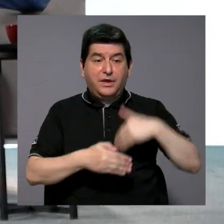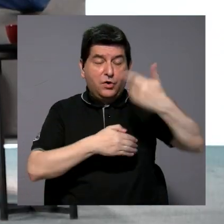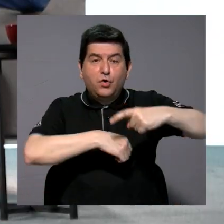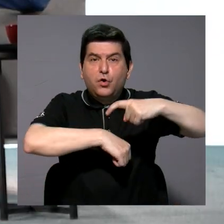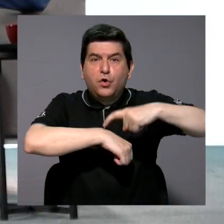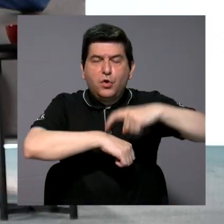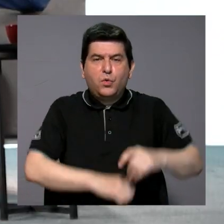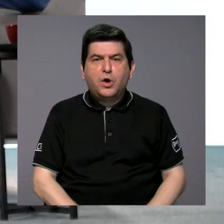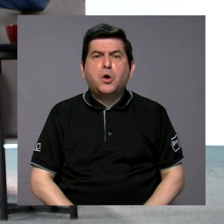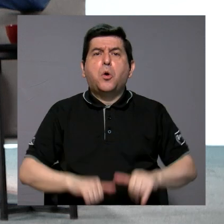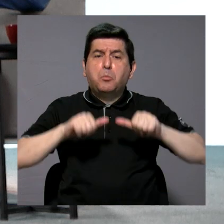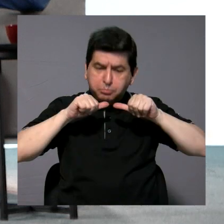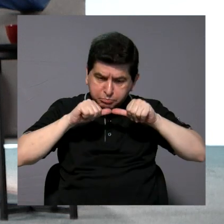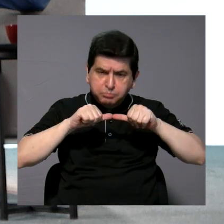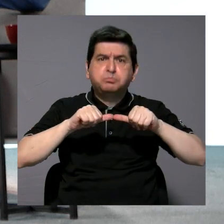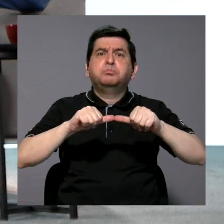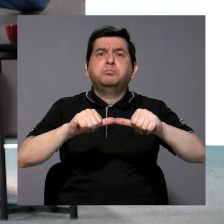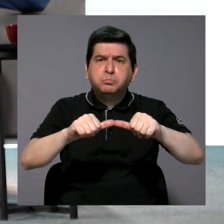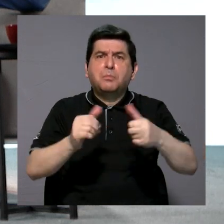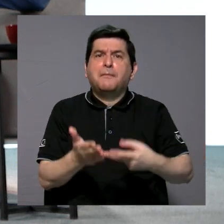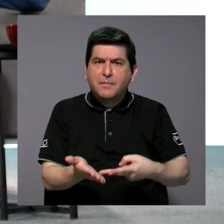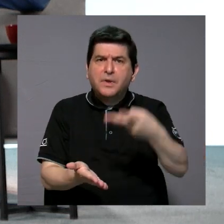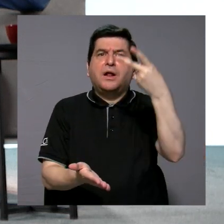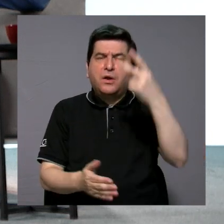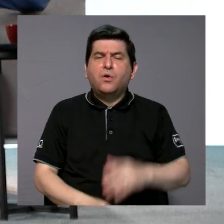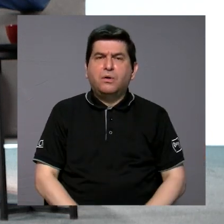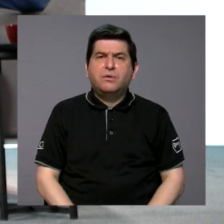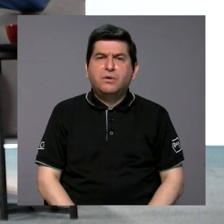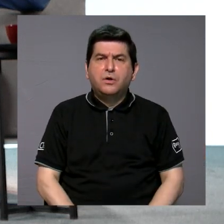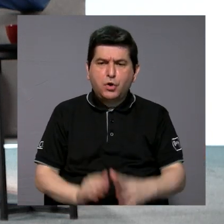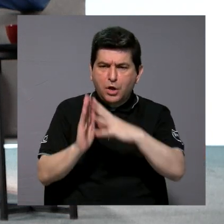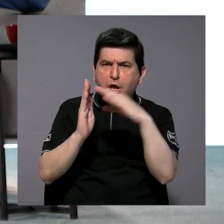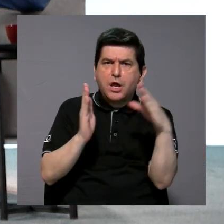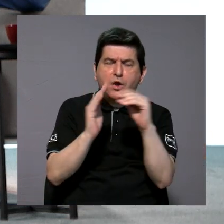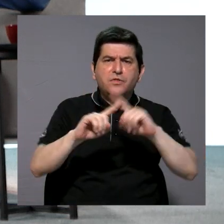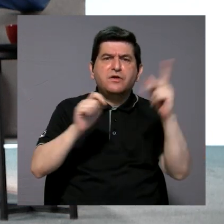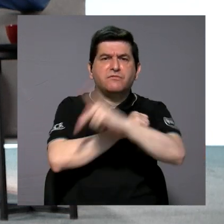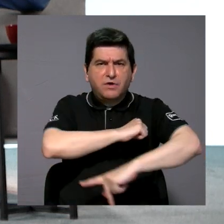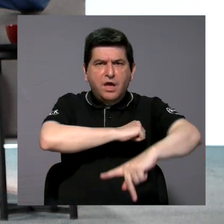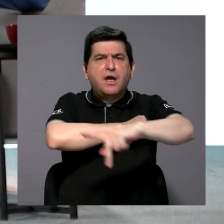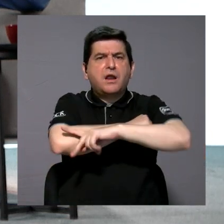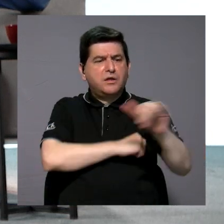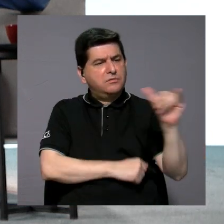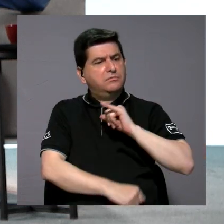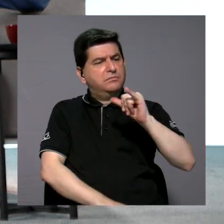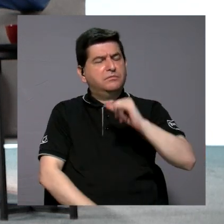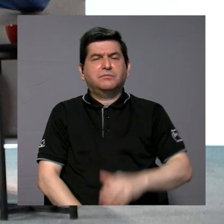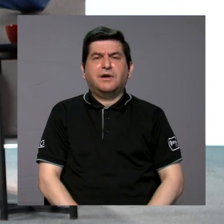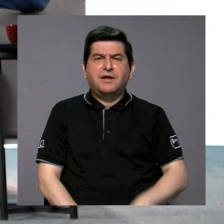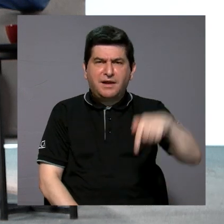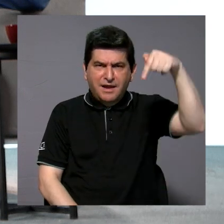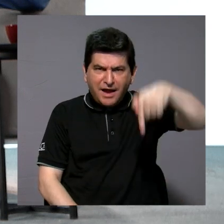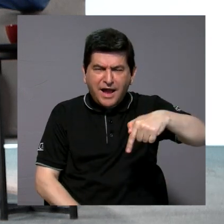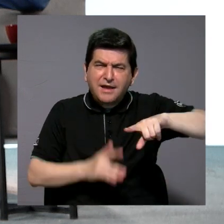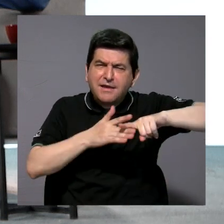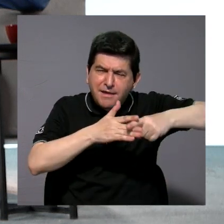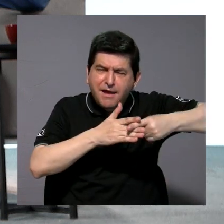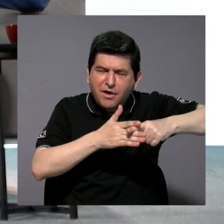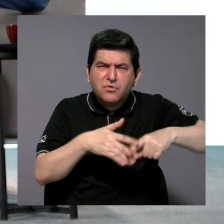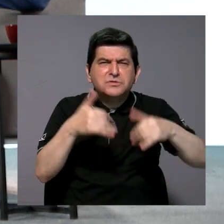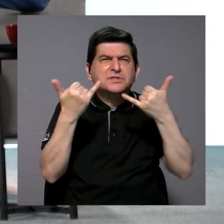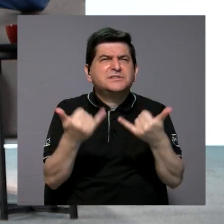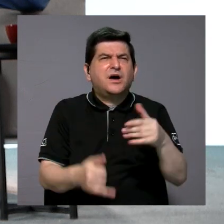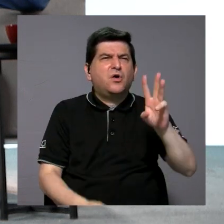vieras que se ha mantenido el valor y lo han copiado en muchos otros países también. Aquí se le han hecho ajustes, ahora está